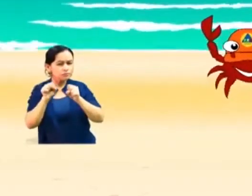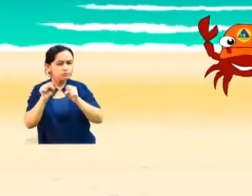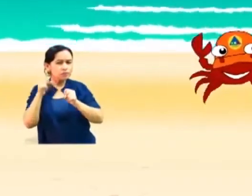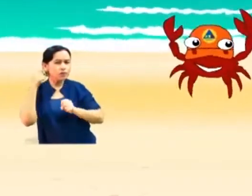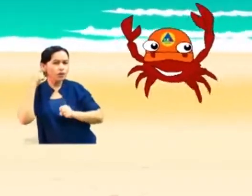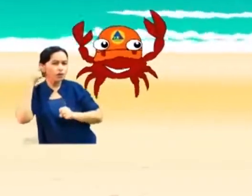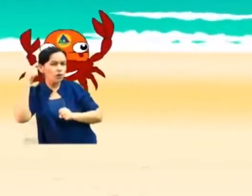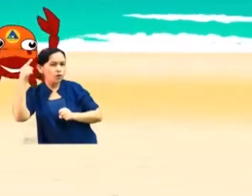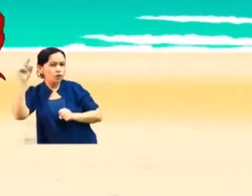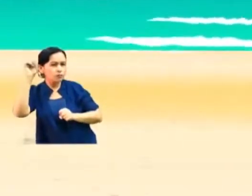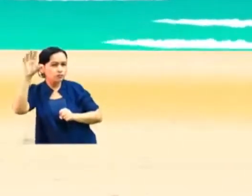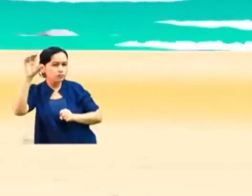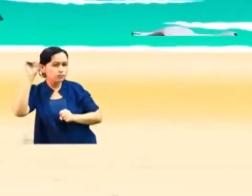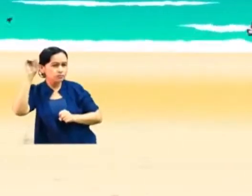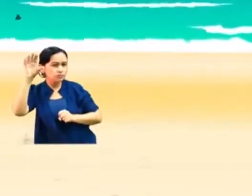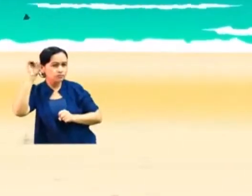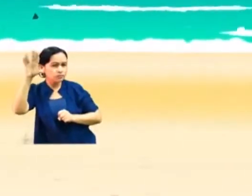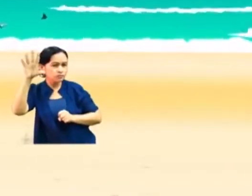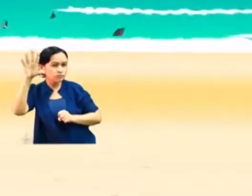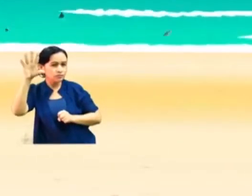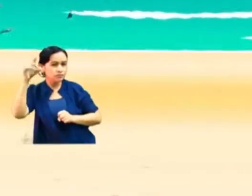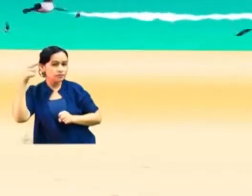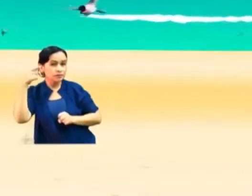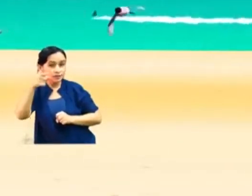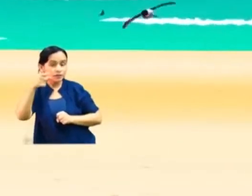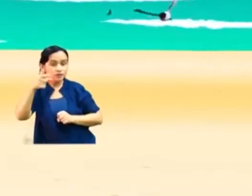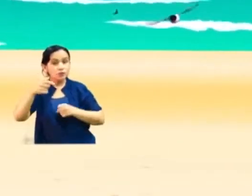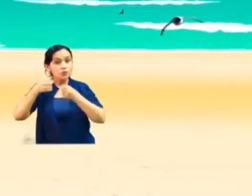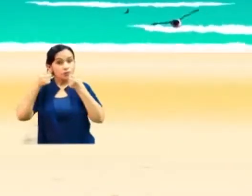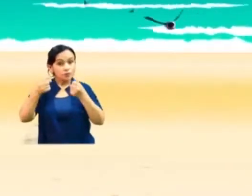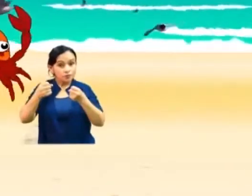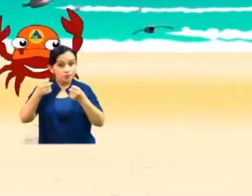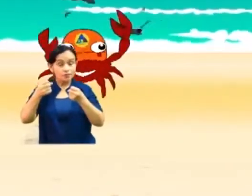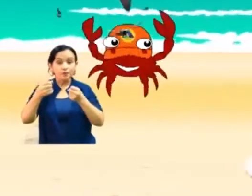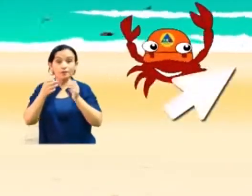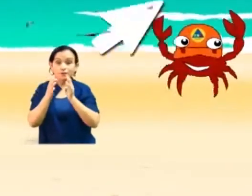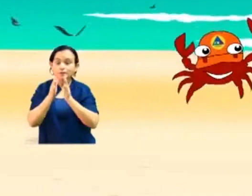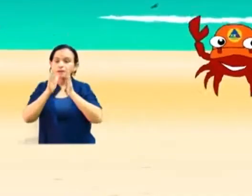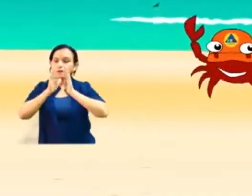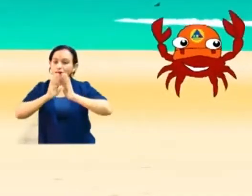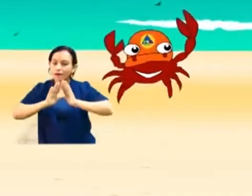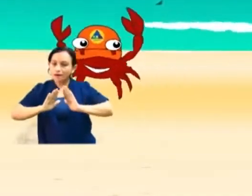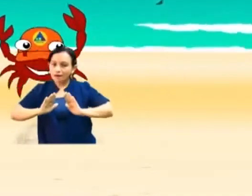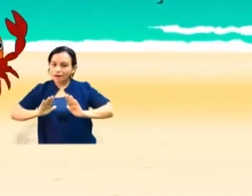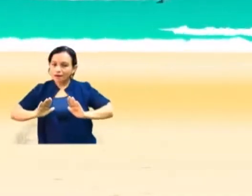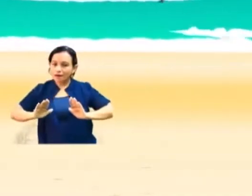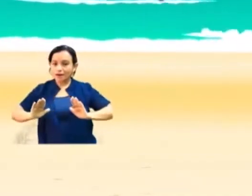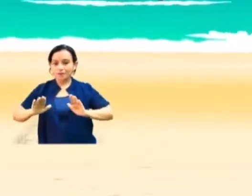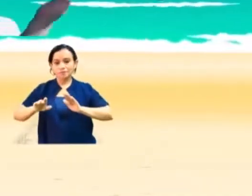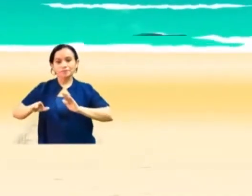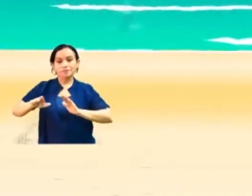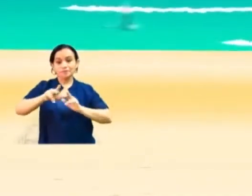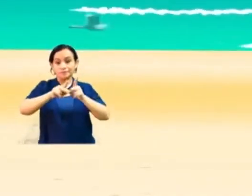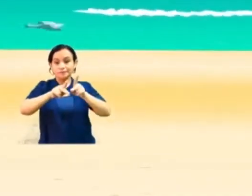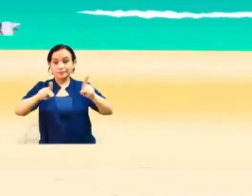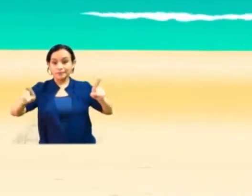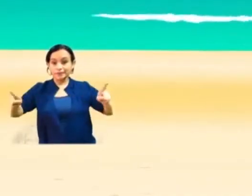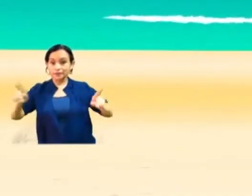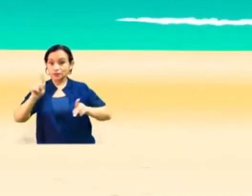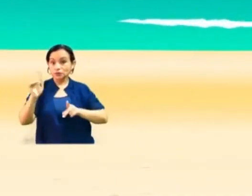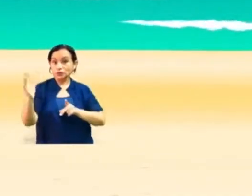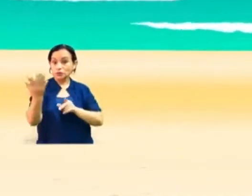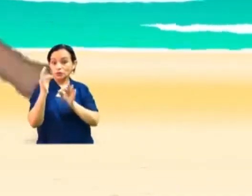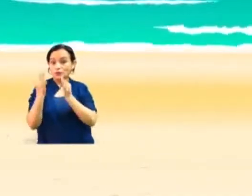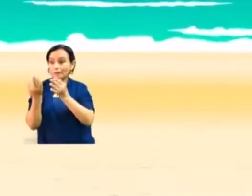o se escuchan este sonido? Si tiembla muy fuerte, conservemos la calma. Si estamos en la playa, salgamos